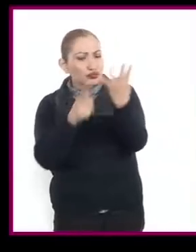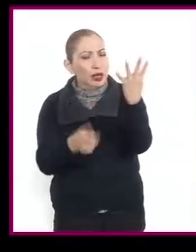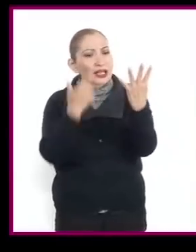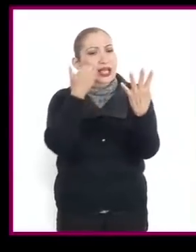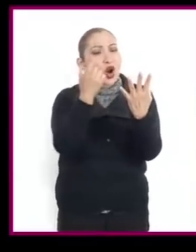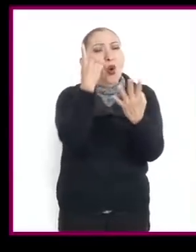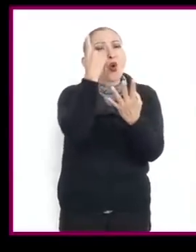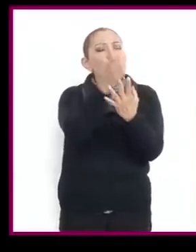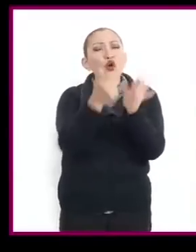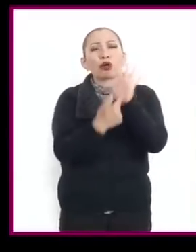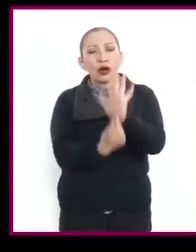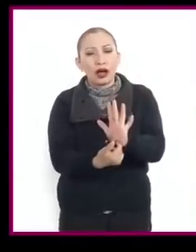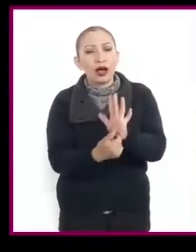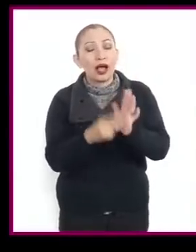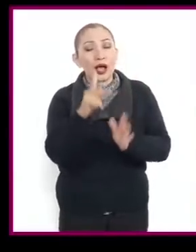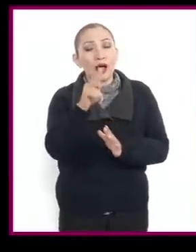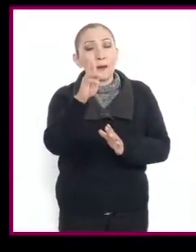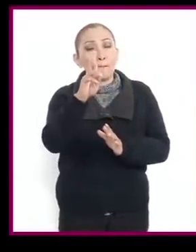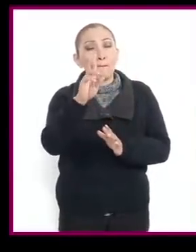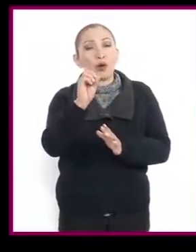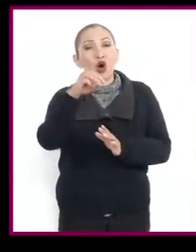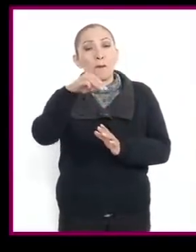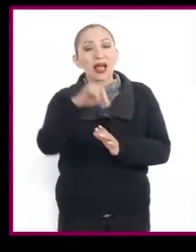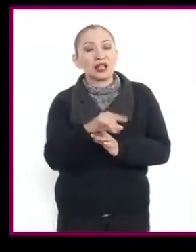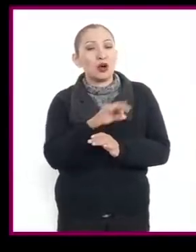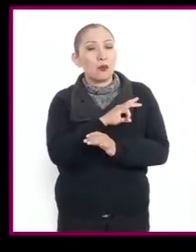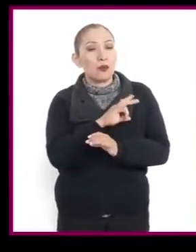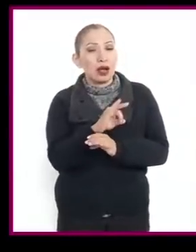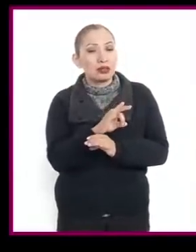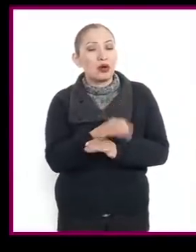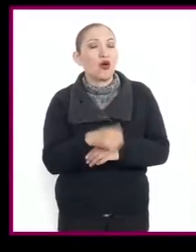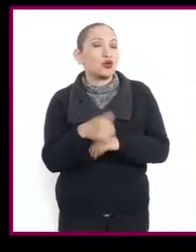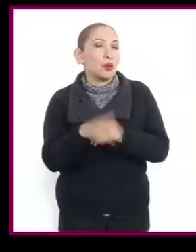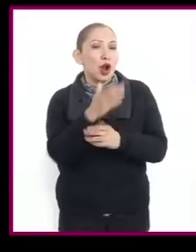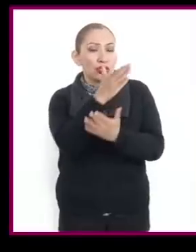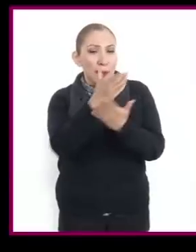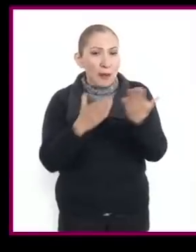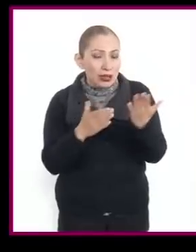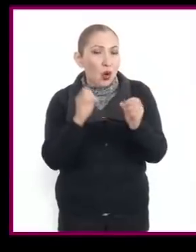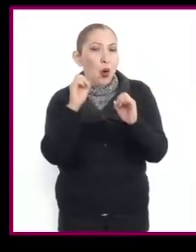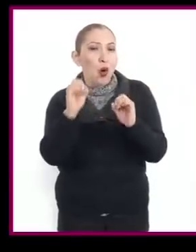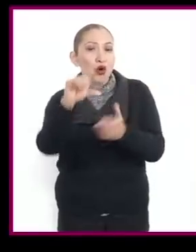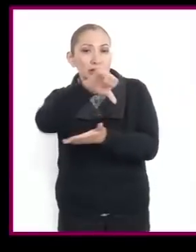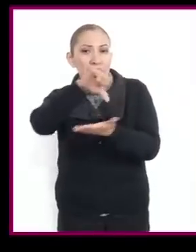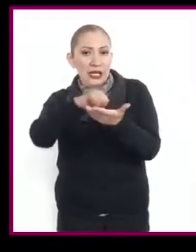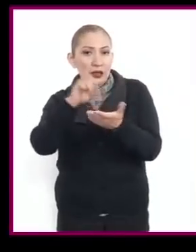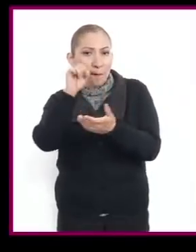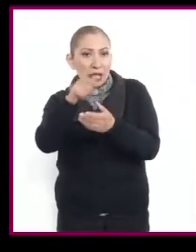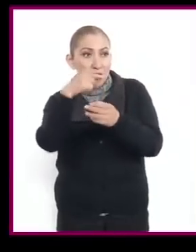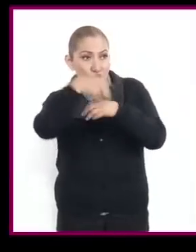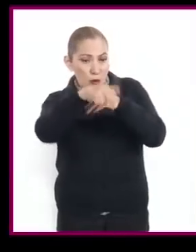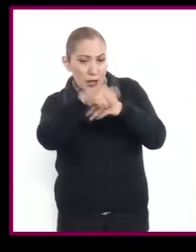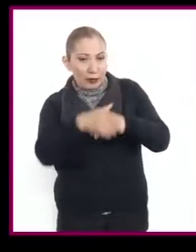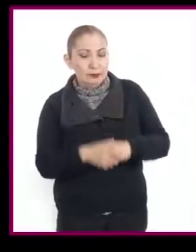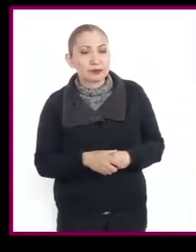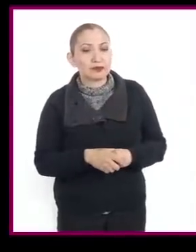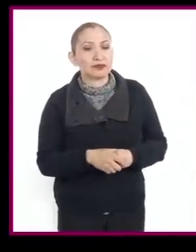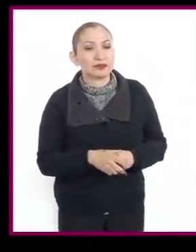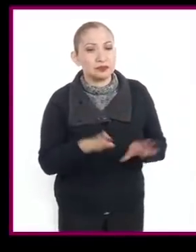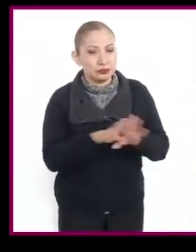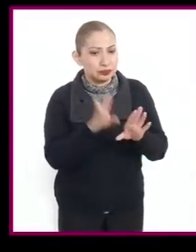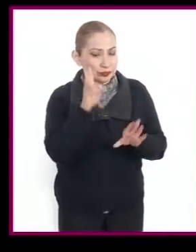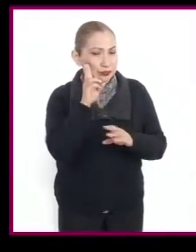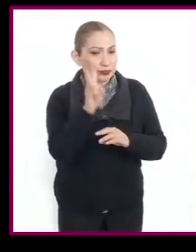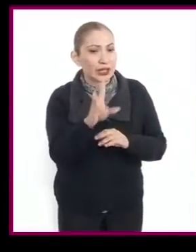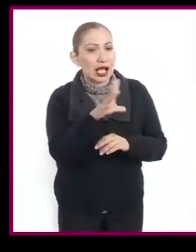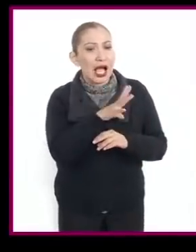un único número, le llamamos el promedio, que puede ser el número típico, o el número en medio, o el centro de estos números. Y como